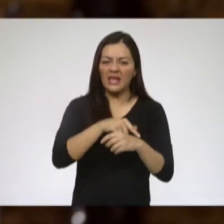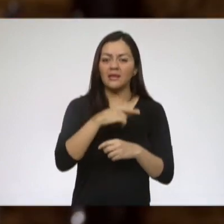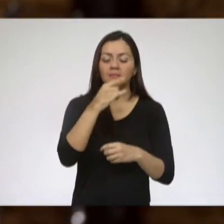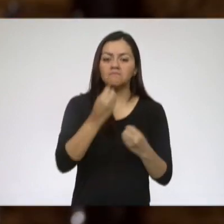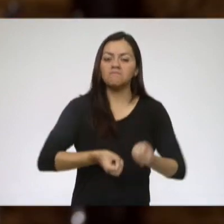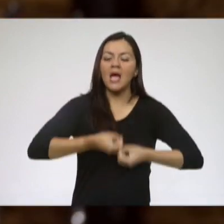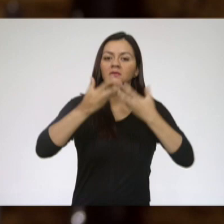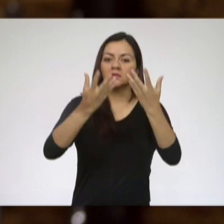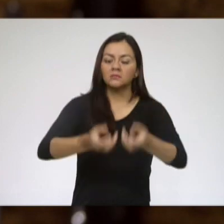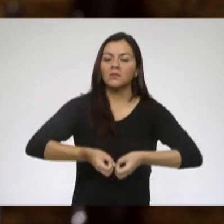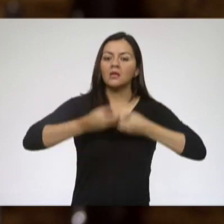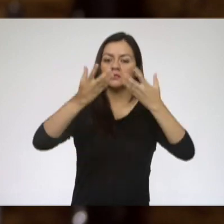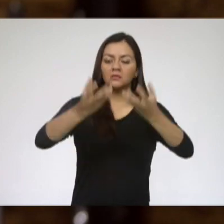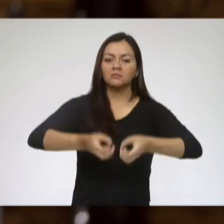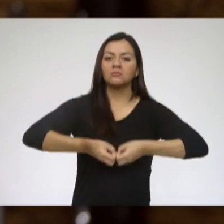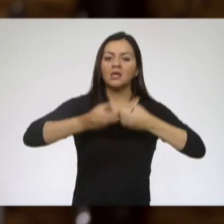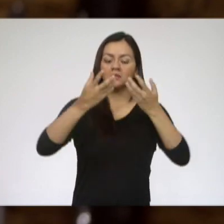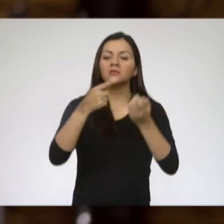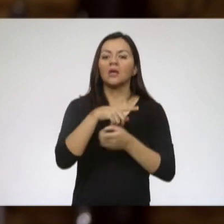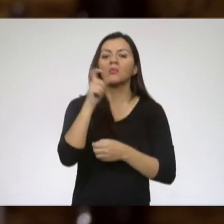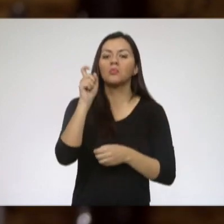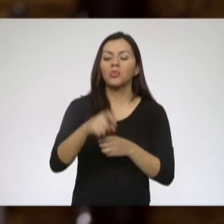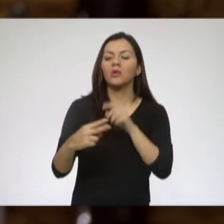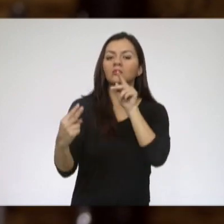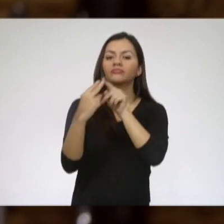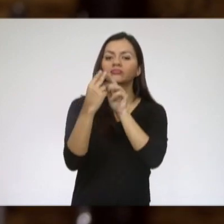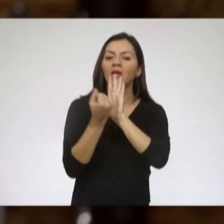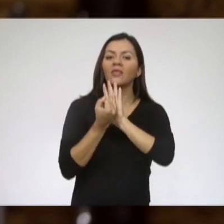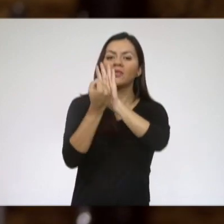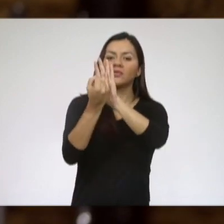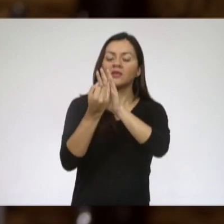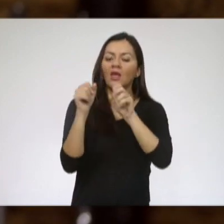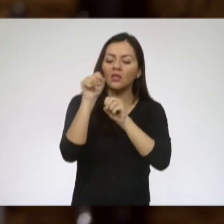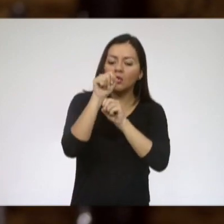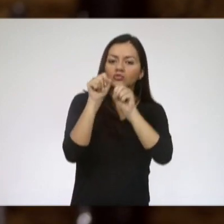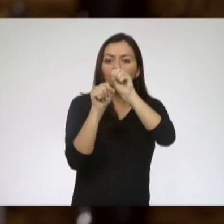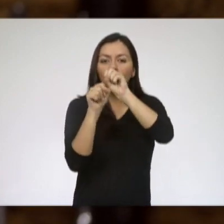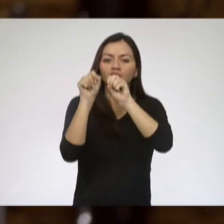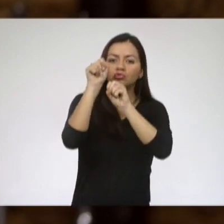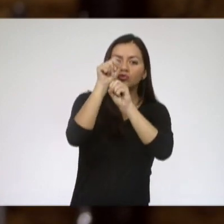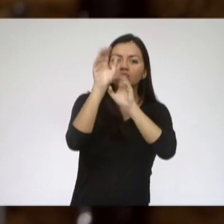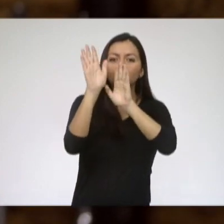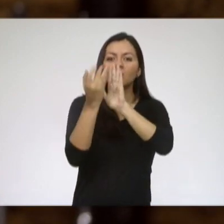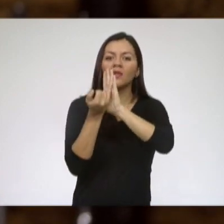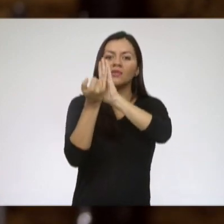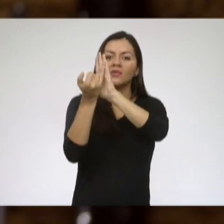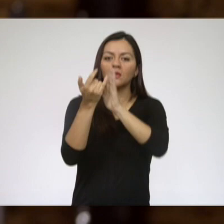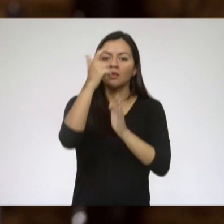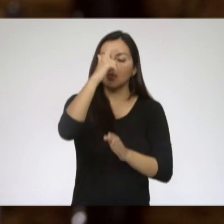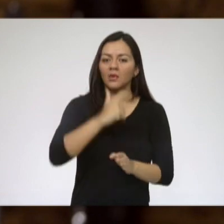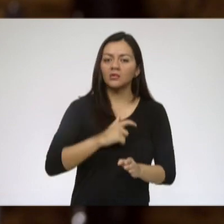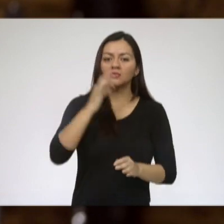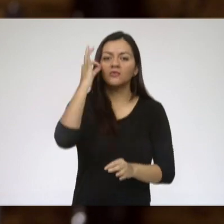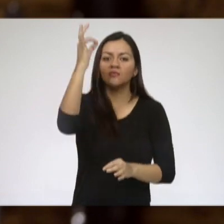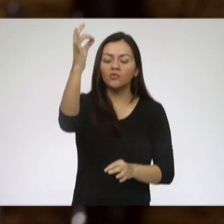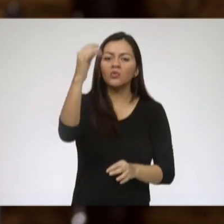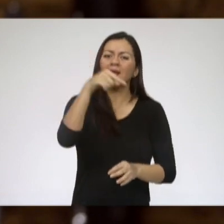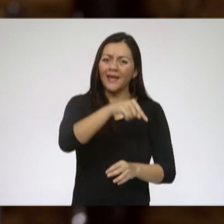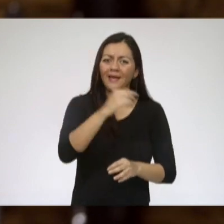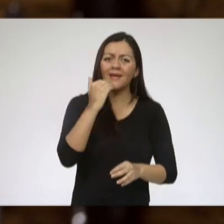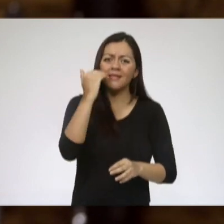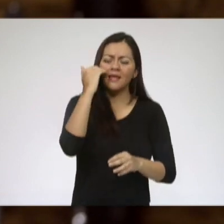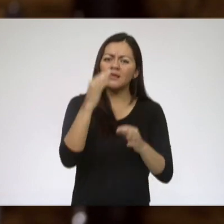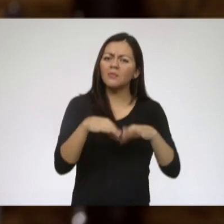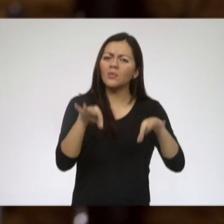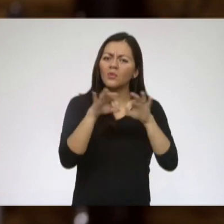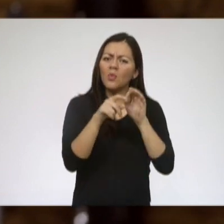está queriendo definirse, recién encontrándose. Y ahí es la mejor edad para